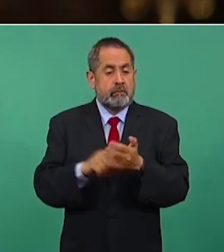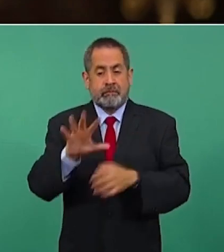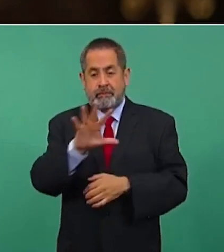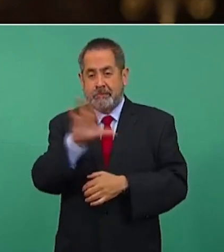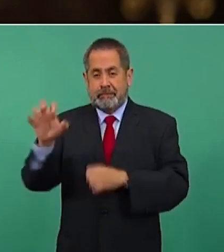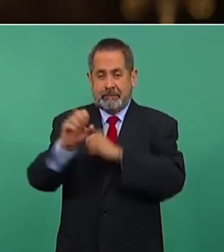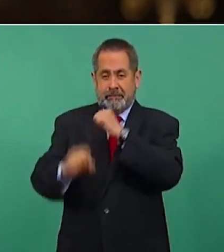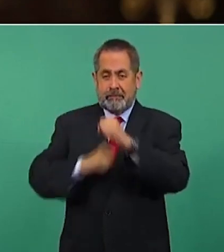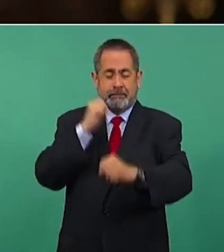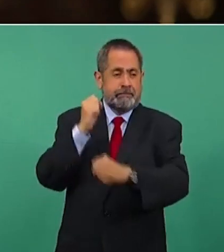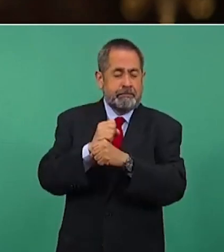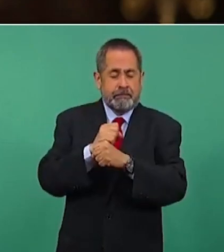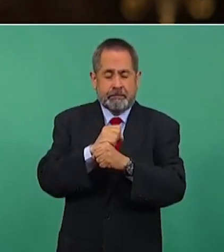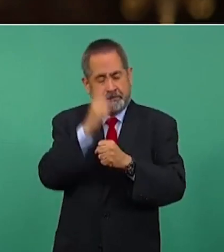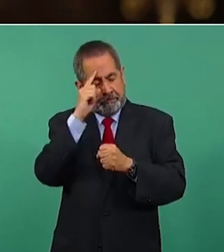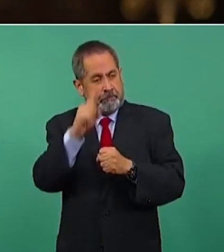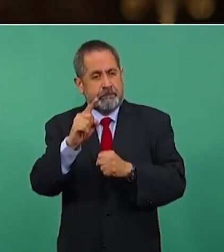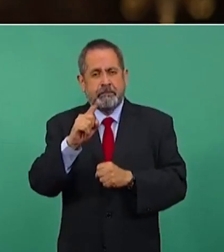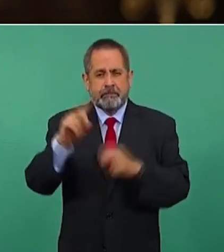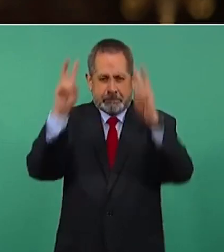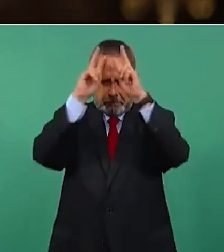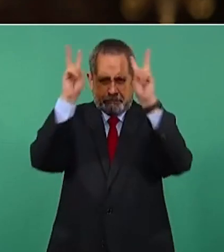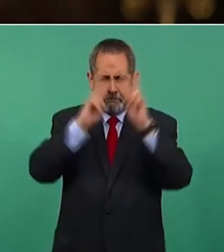eso. ¿Quiénes